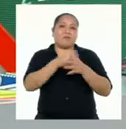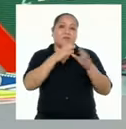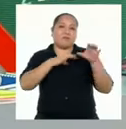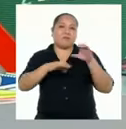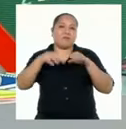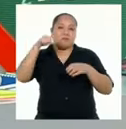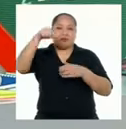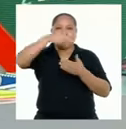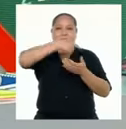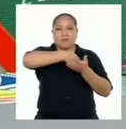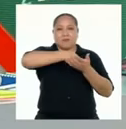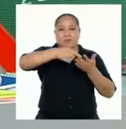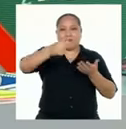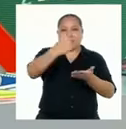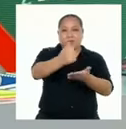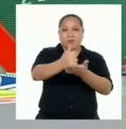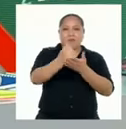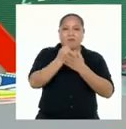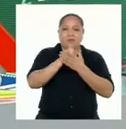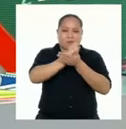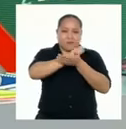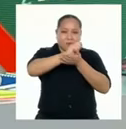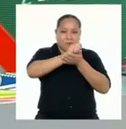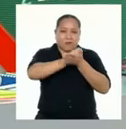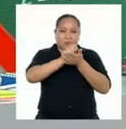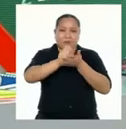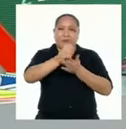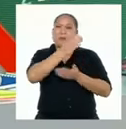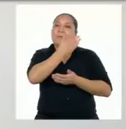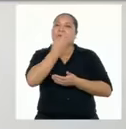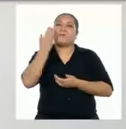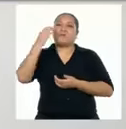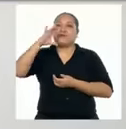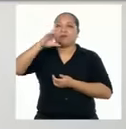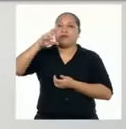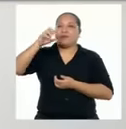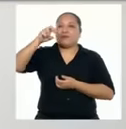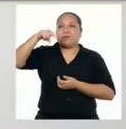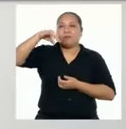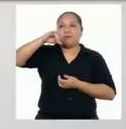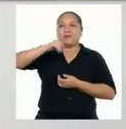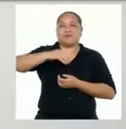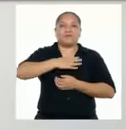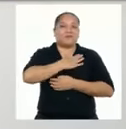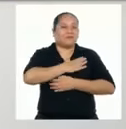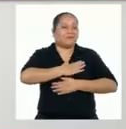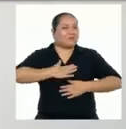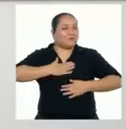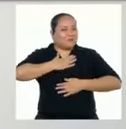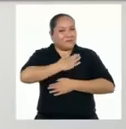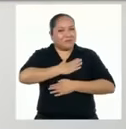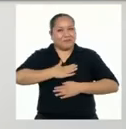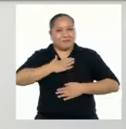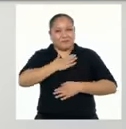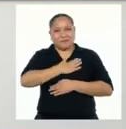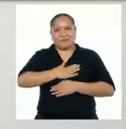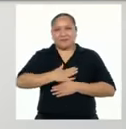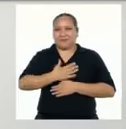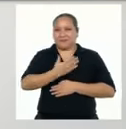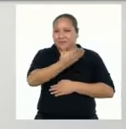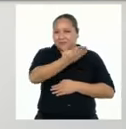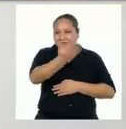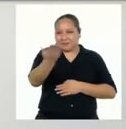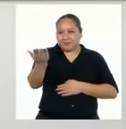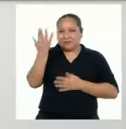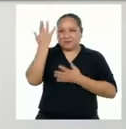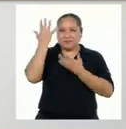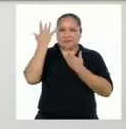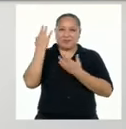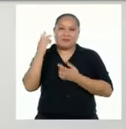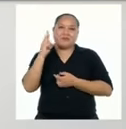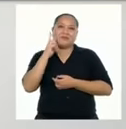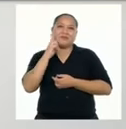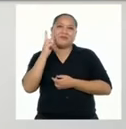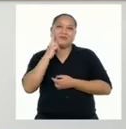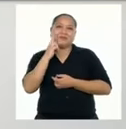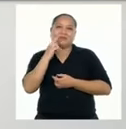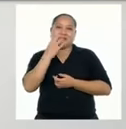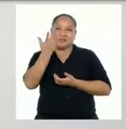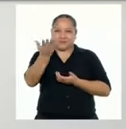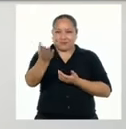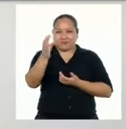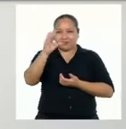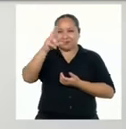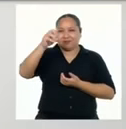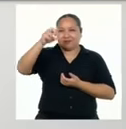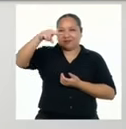esta semana nos ayudará a escribir una mejor crónica. Ha sido un gusto. Las y los espero el viernes con